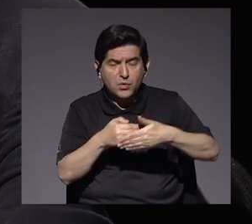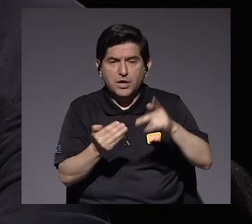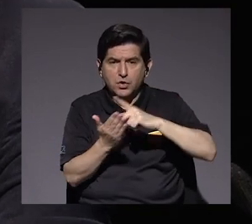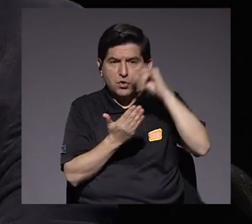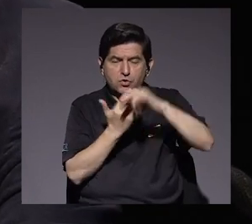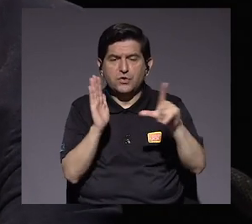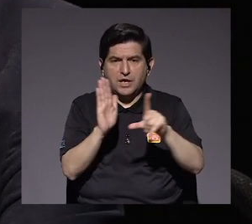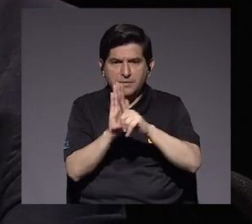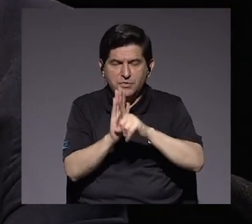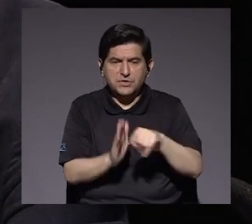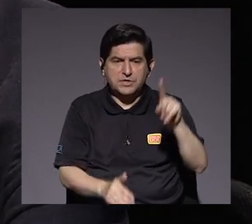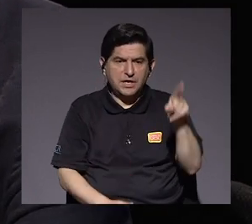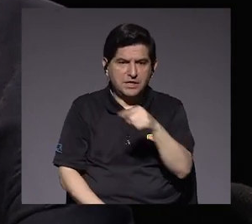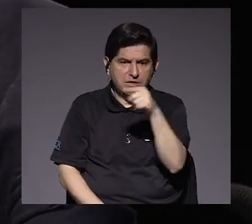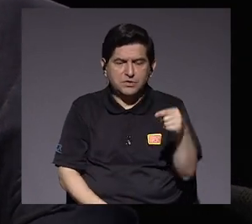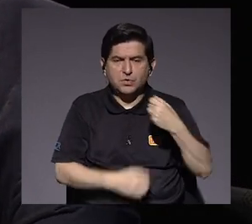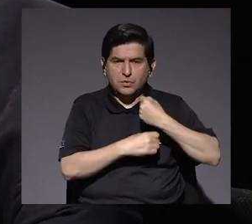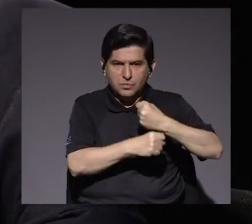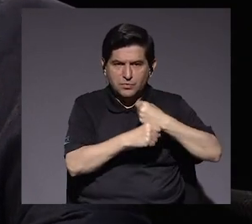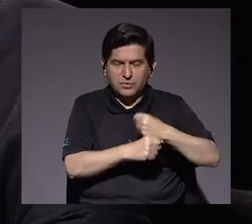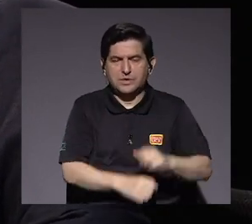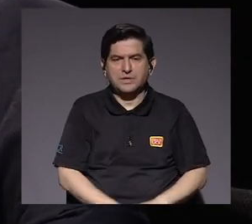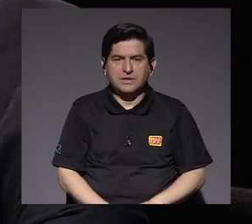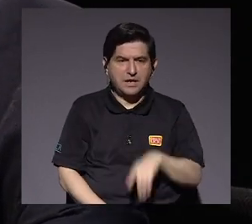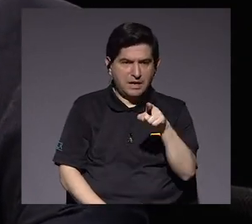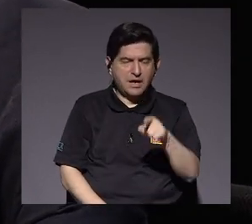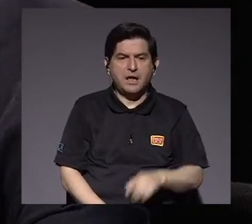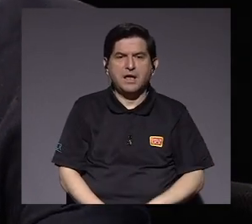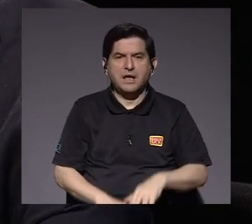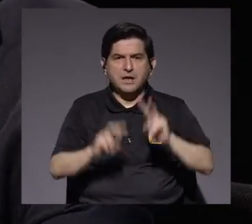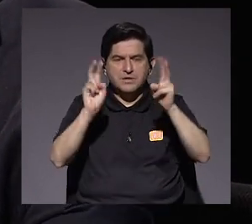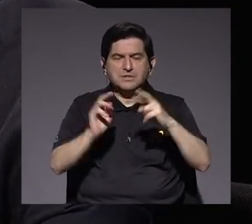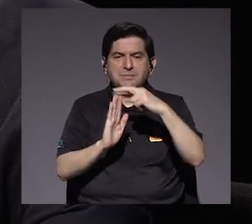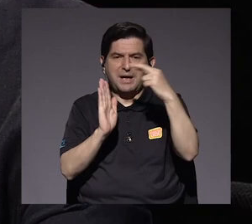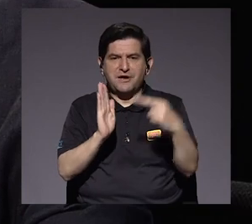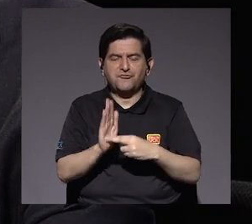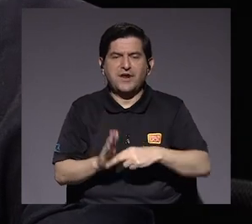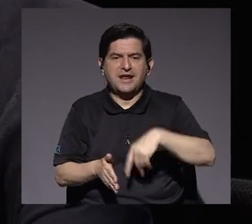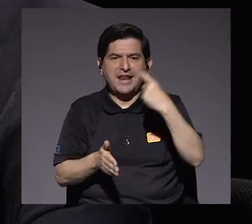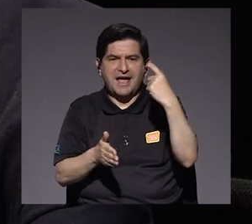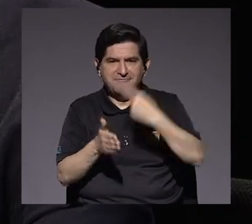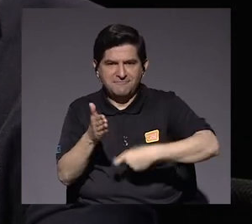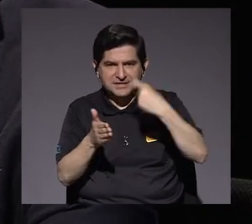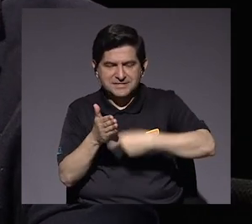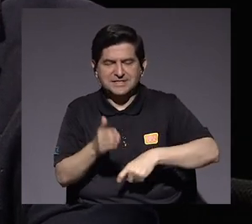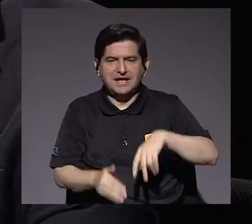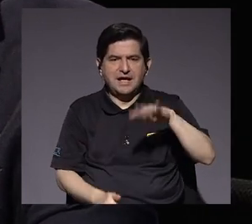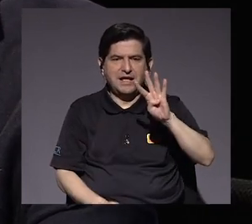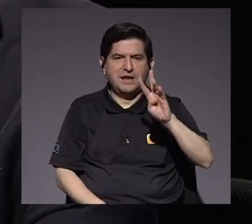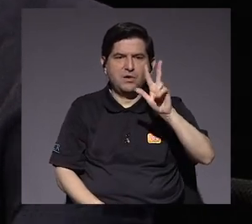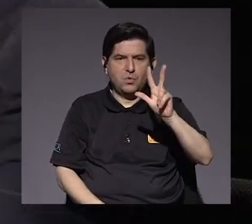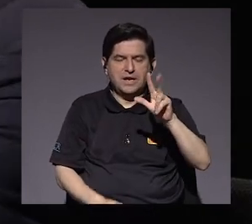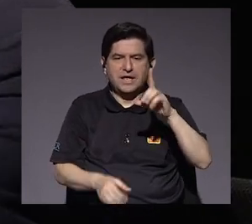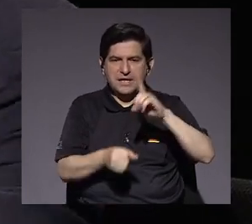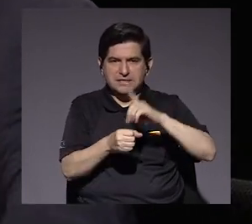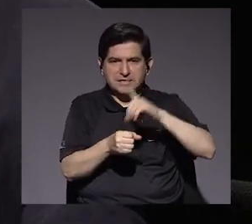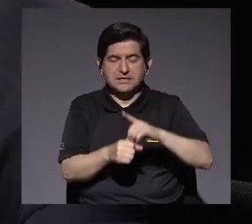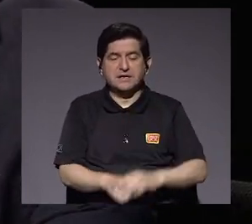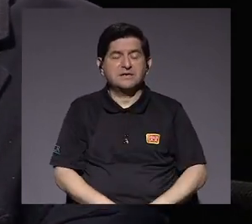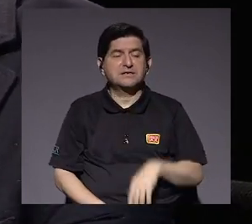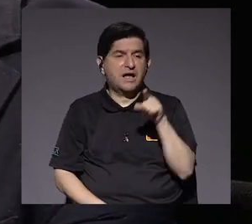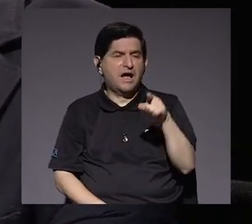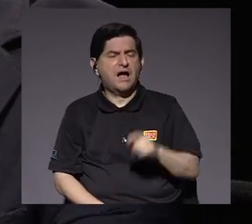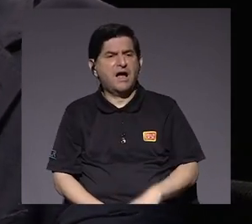ley que le quita a las municipalidades el rendir el tema de regla fiscal, aprobado por 43 diputados, y se le